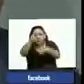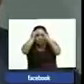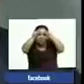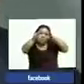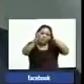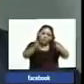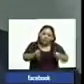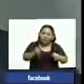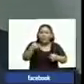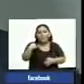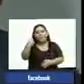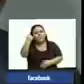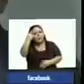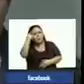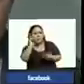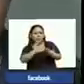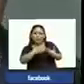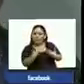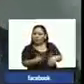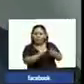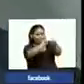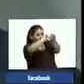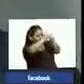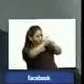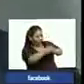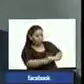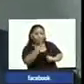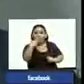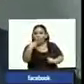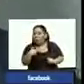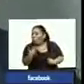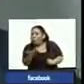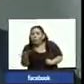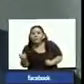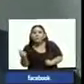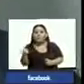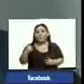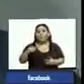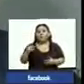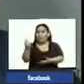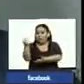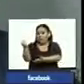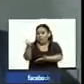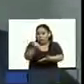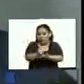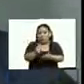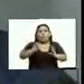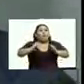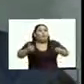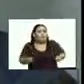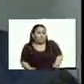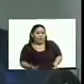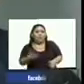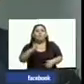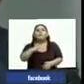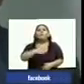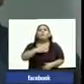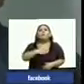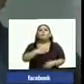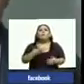creemos que es un presupuesto ajustado a la realidad con los recursos que el gobierno le cuenta y con esa